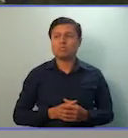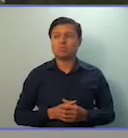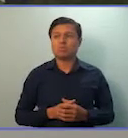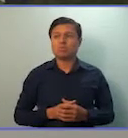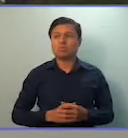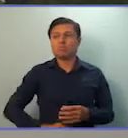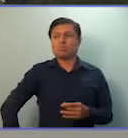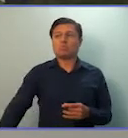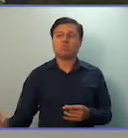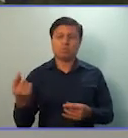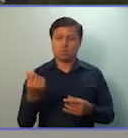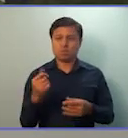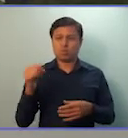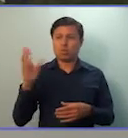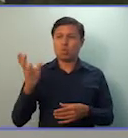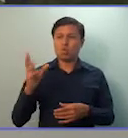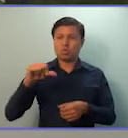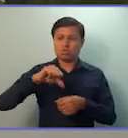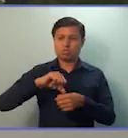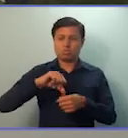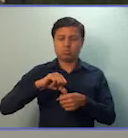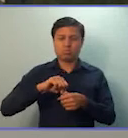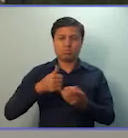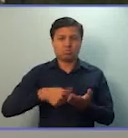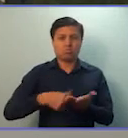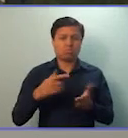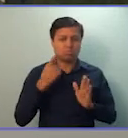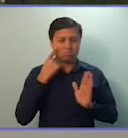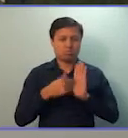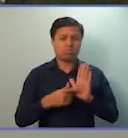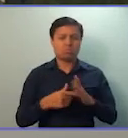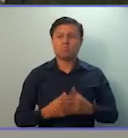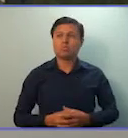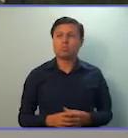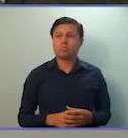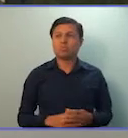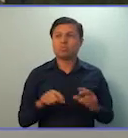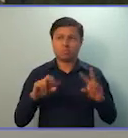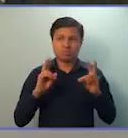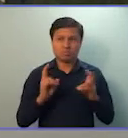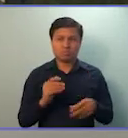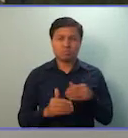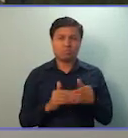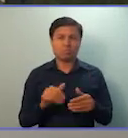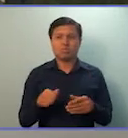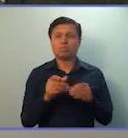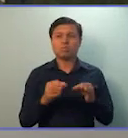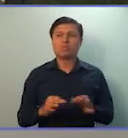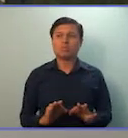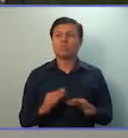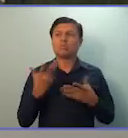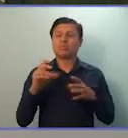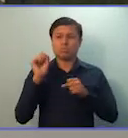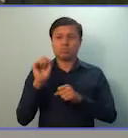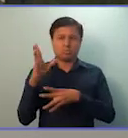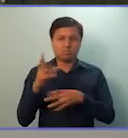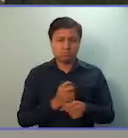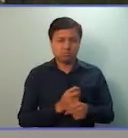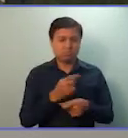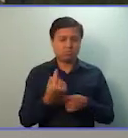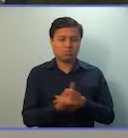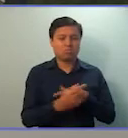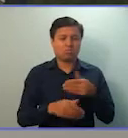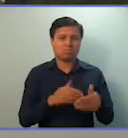te entiendan el de nuevo temas entonces me parece que esto estos mecanismos de alguna manera le dan garantía al ciudadano